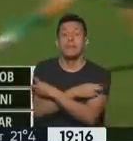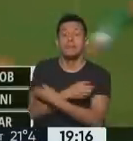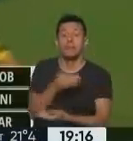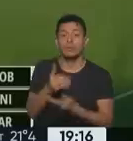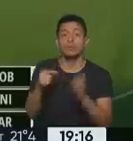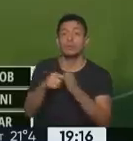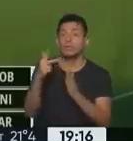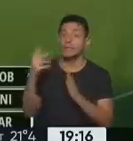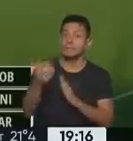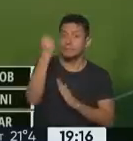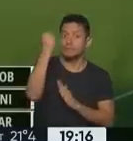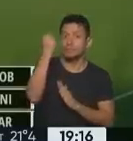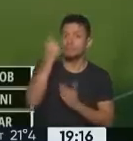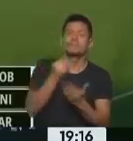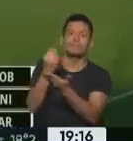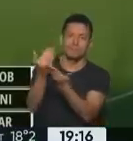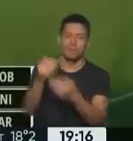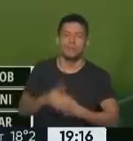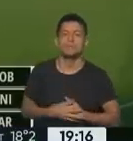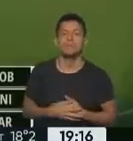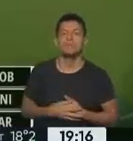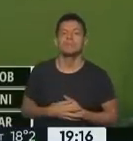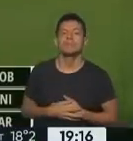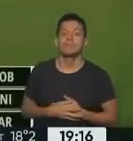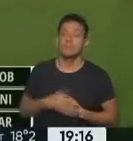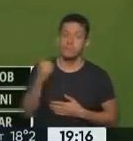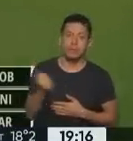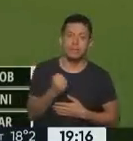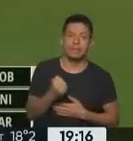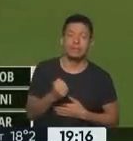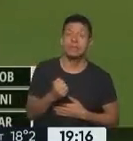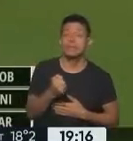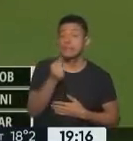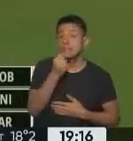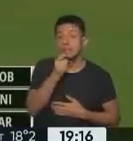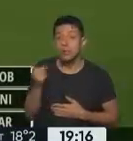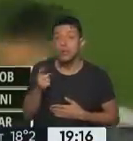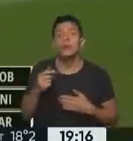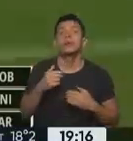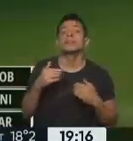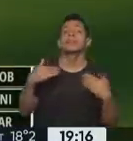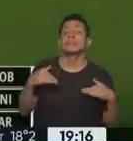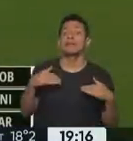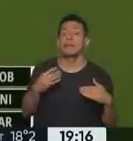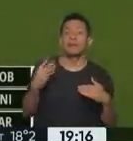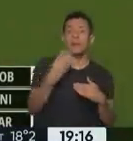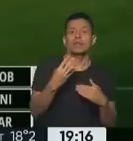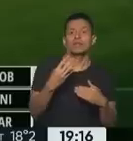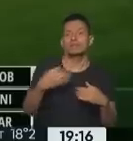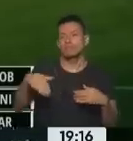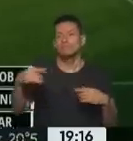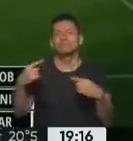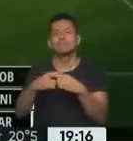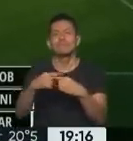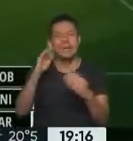de 3 puntos para estar en clasificación. Gol Adonis clave, Frías. Gol clave, porque hasta ese momento Gimnasia entraba cuarto y tenía que enfrentar en el Clásico de La Plata a Estudiantes. Gimnasia